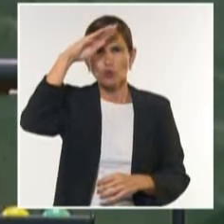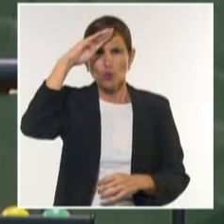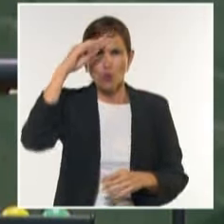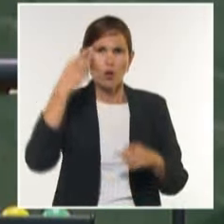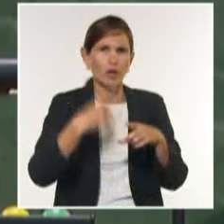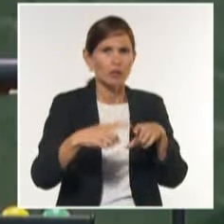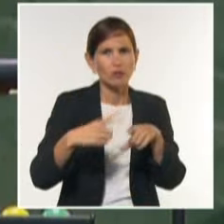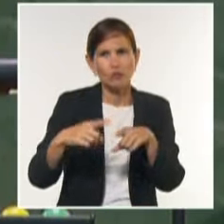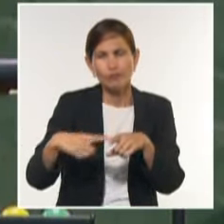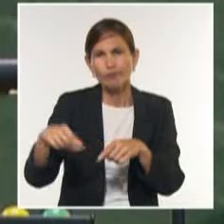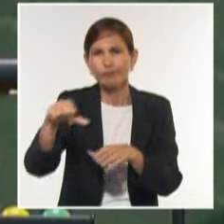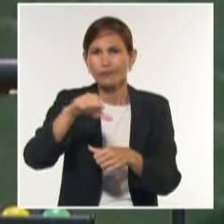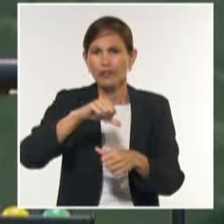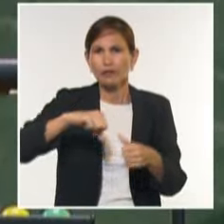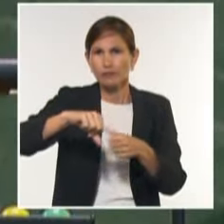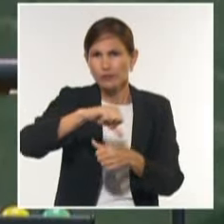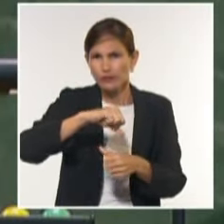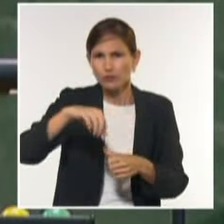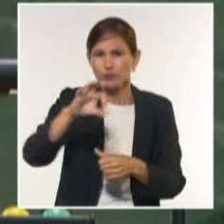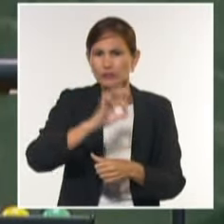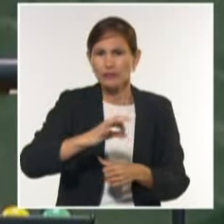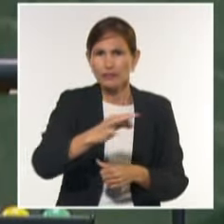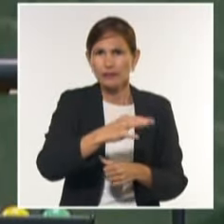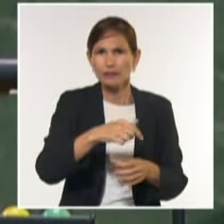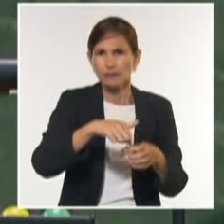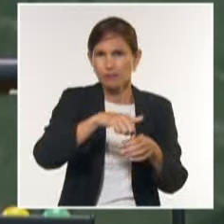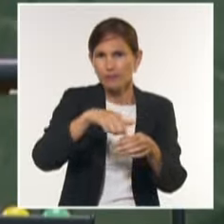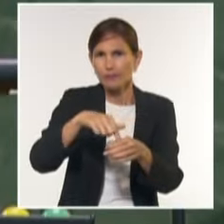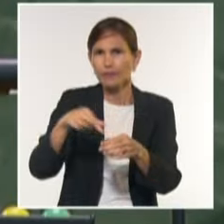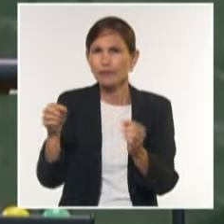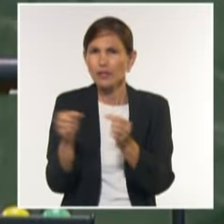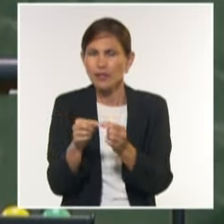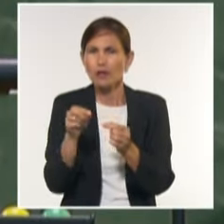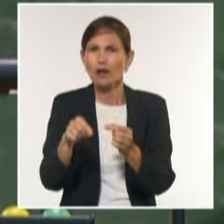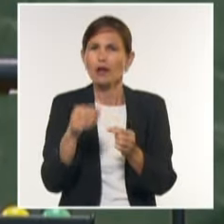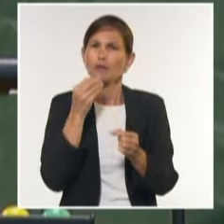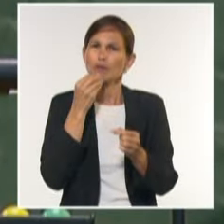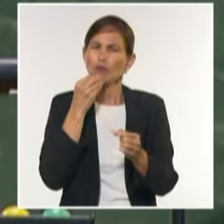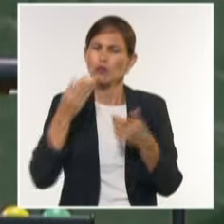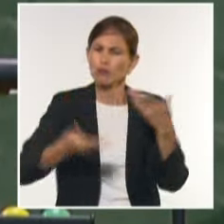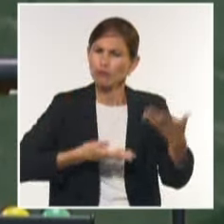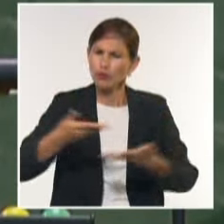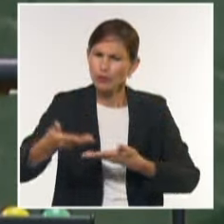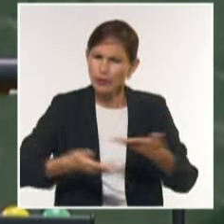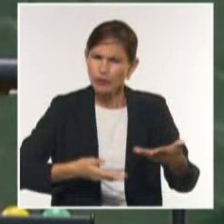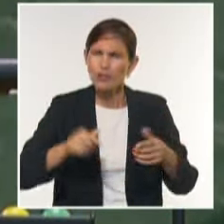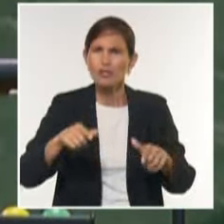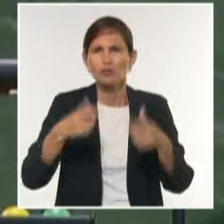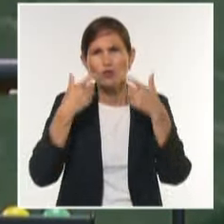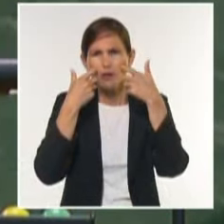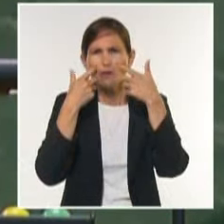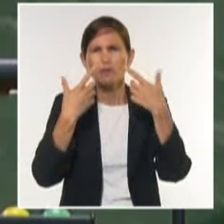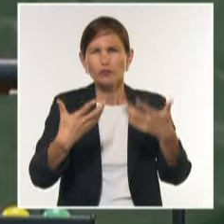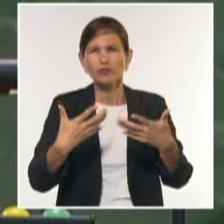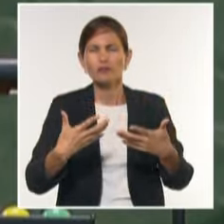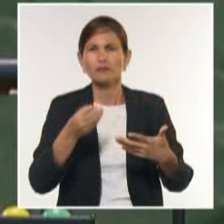educación y desarrollo es un salvavidas. No podemos permitir que esos salvavidas